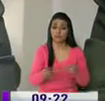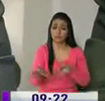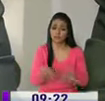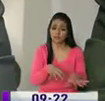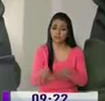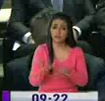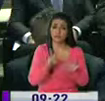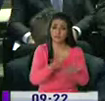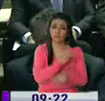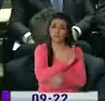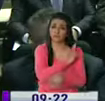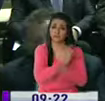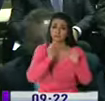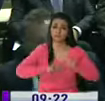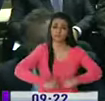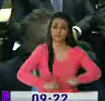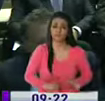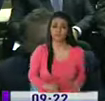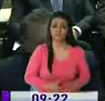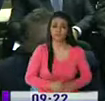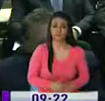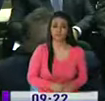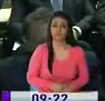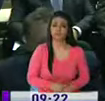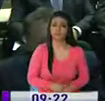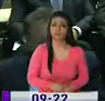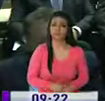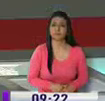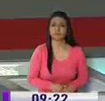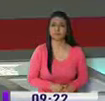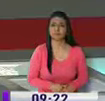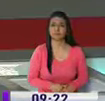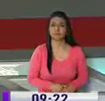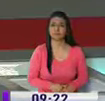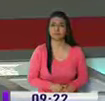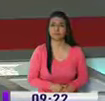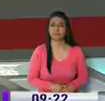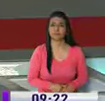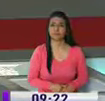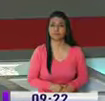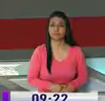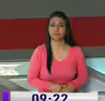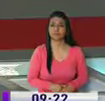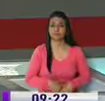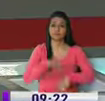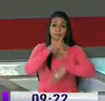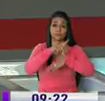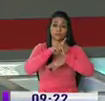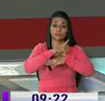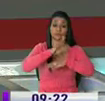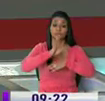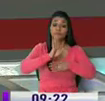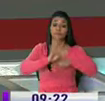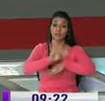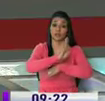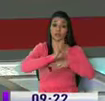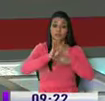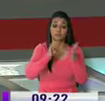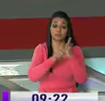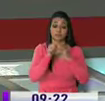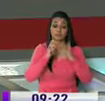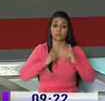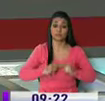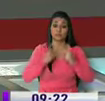de las universidades. Informó Patricia Aldaz. Médico del Barrio es una estrategia que el Ministerio de Salud